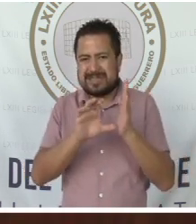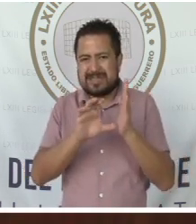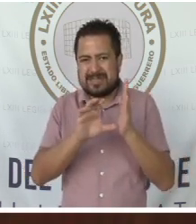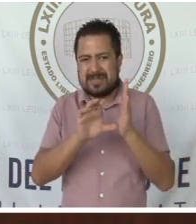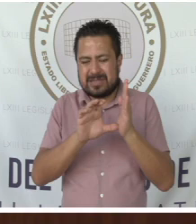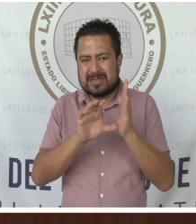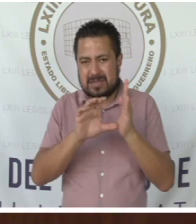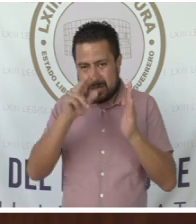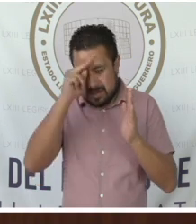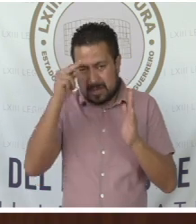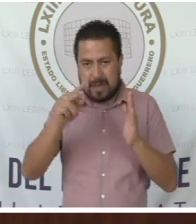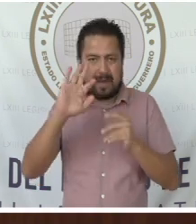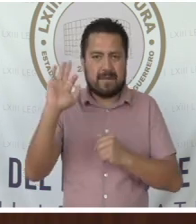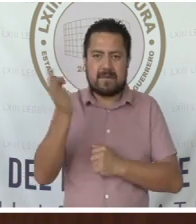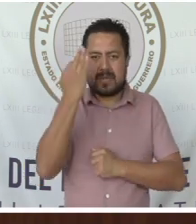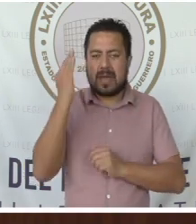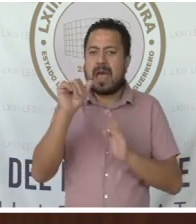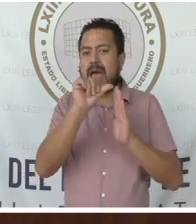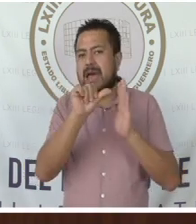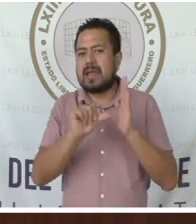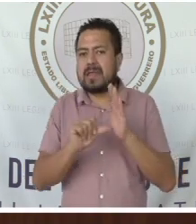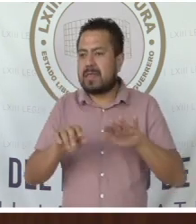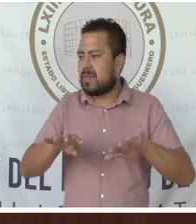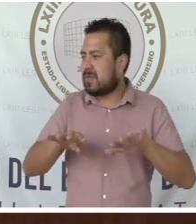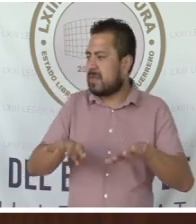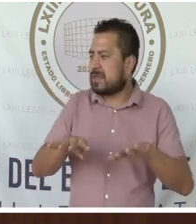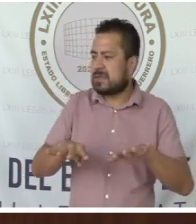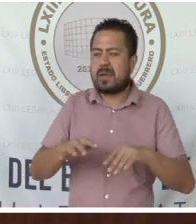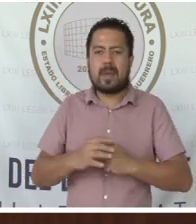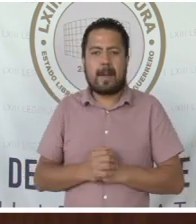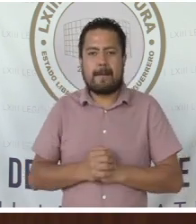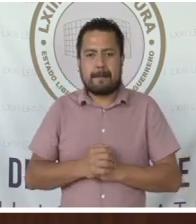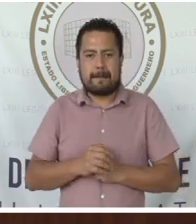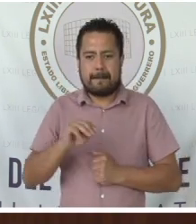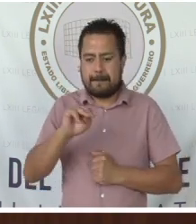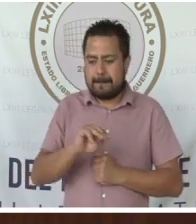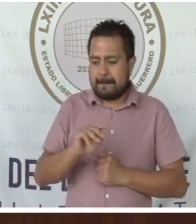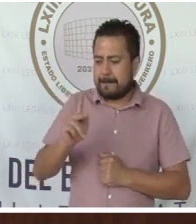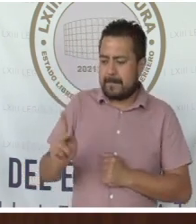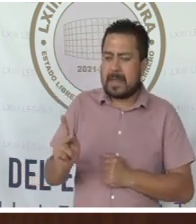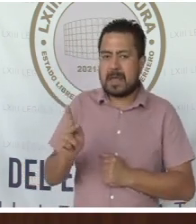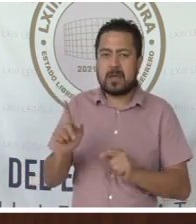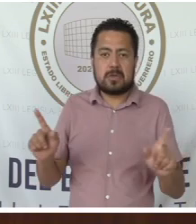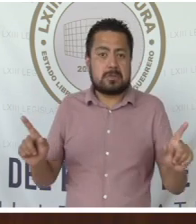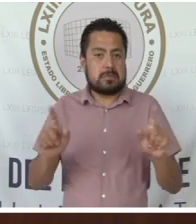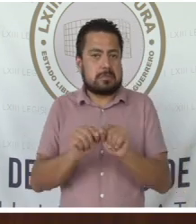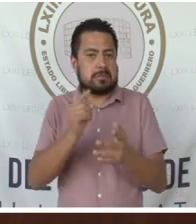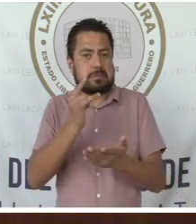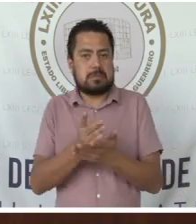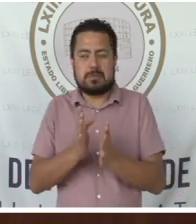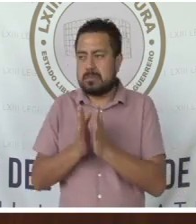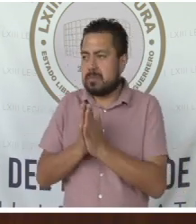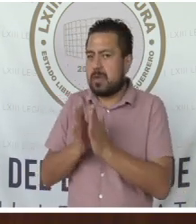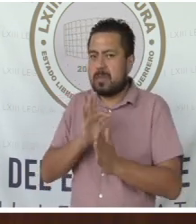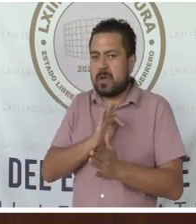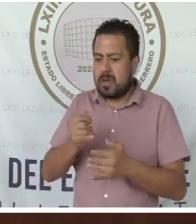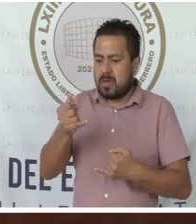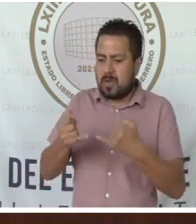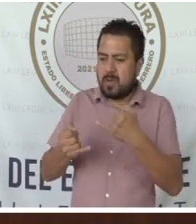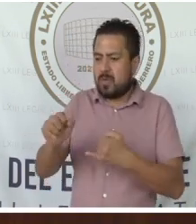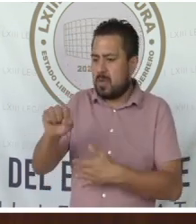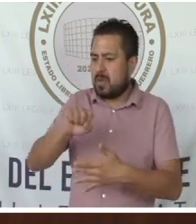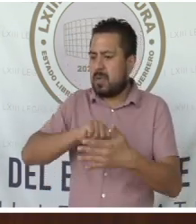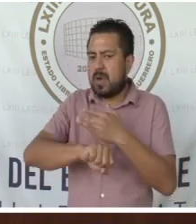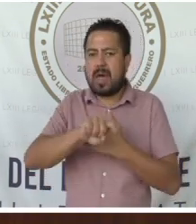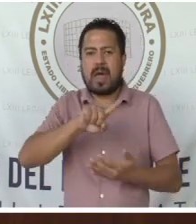Unidos Mexicanos. Artículo 19. El Ministerio Público solo podrá solicitar al juez la prisión preventiva